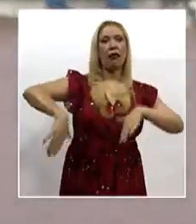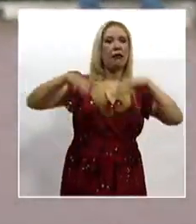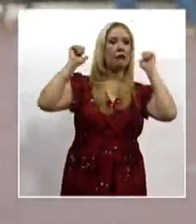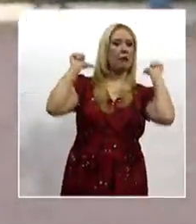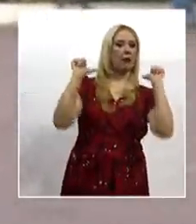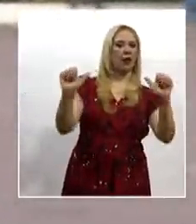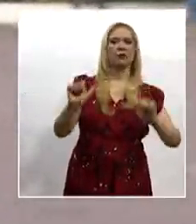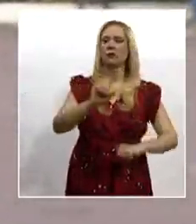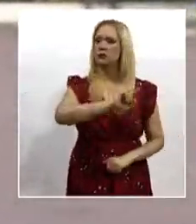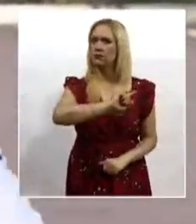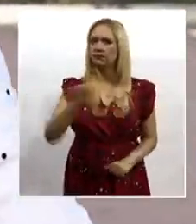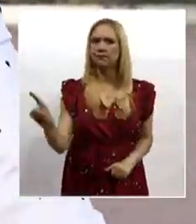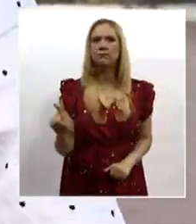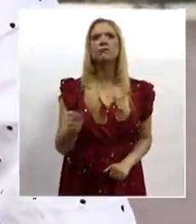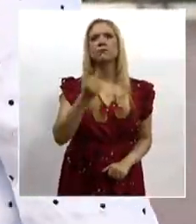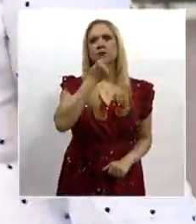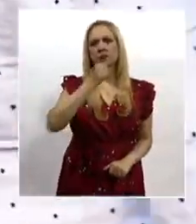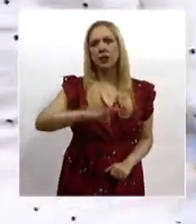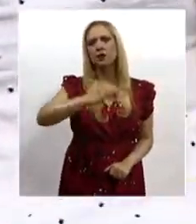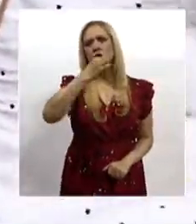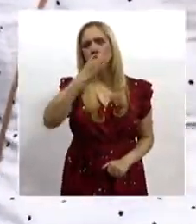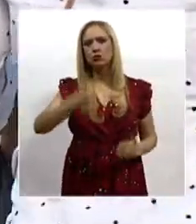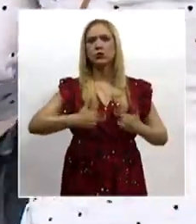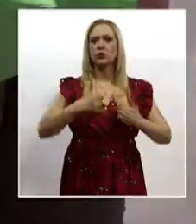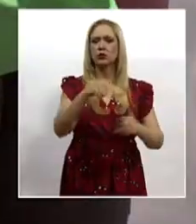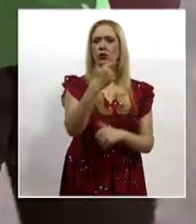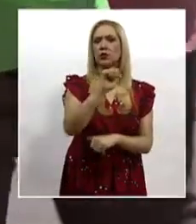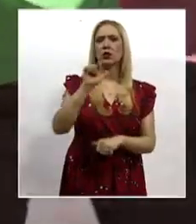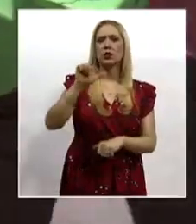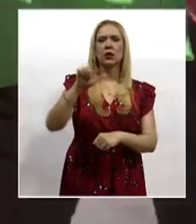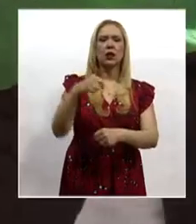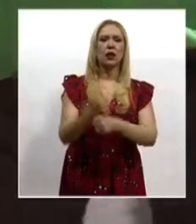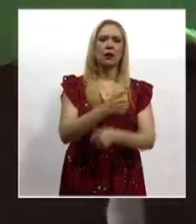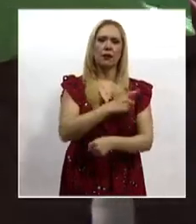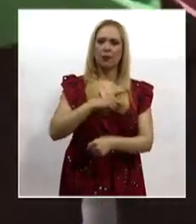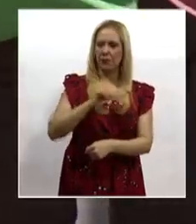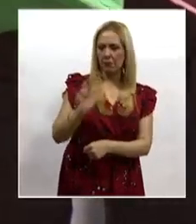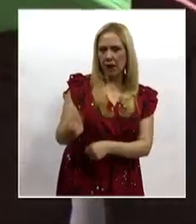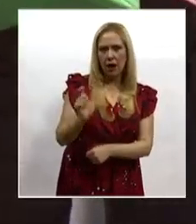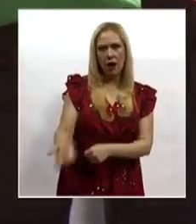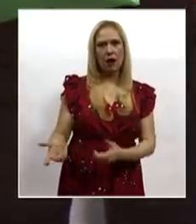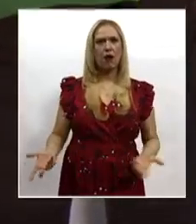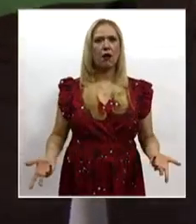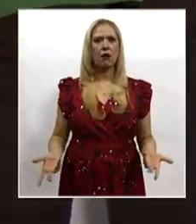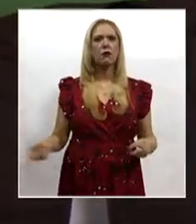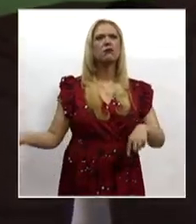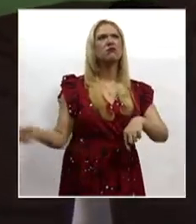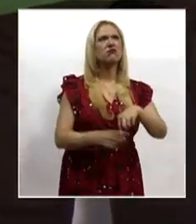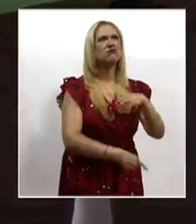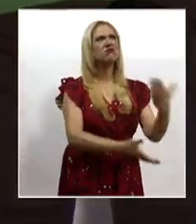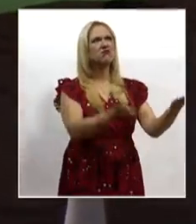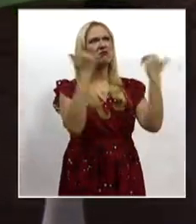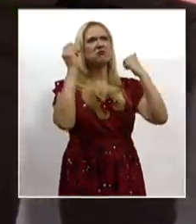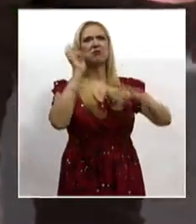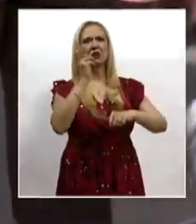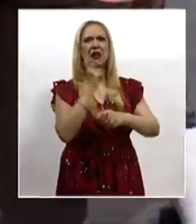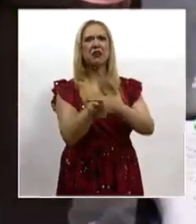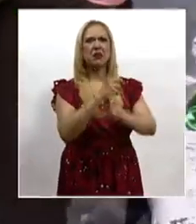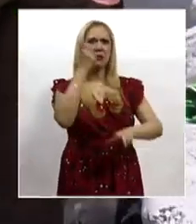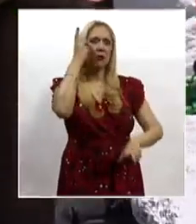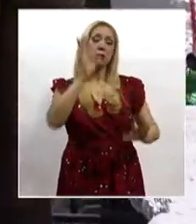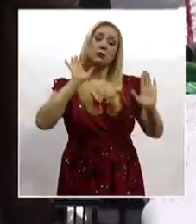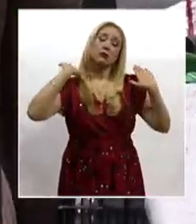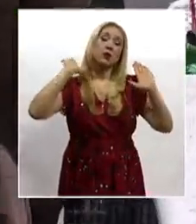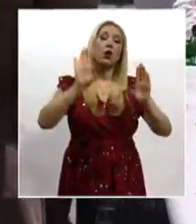de niñas, niños y adolescentes a contar con alimentos de manera oportuna, debido a que el citado embargo es una garantía análoga a la